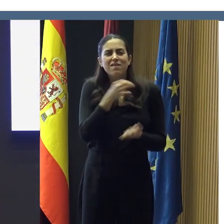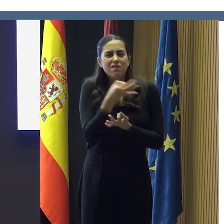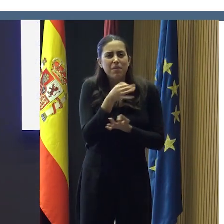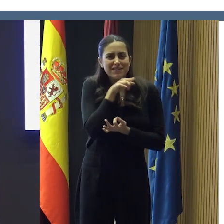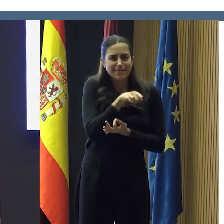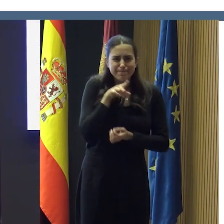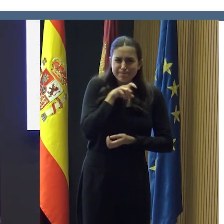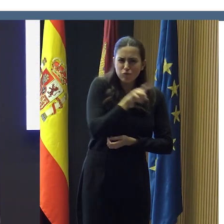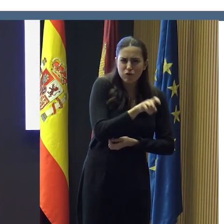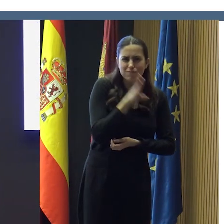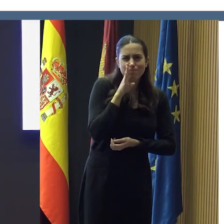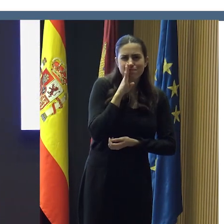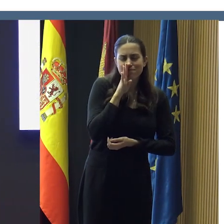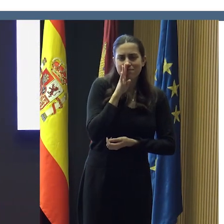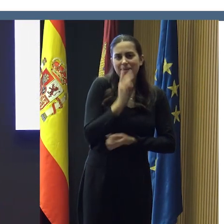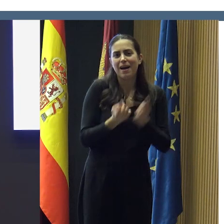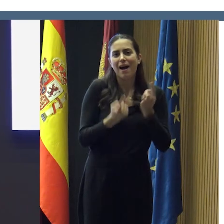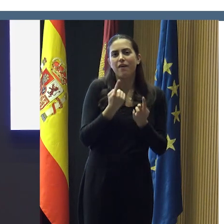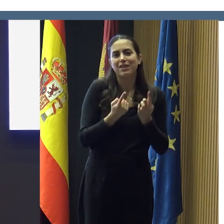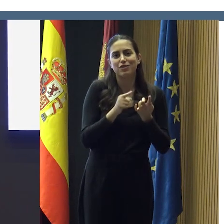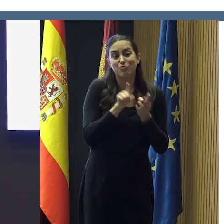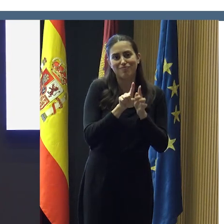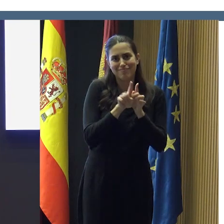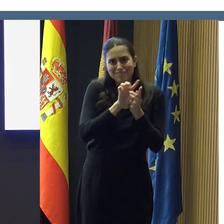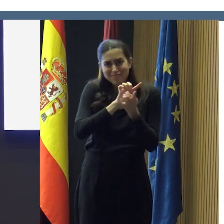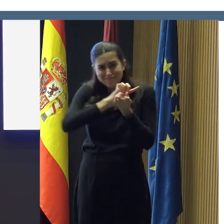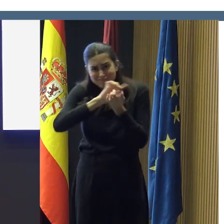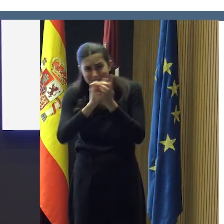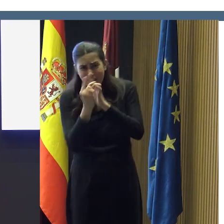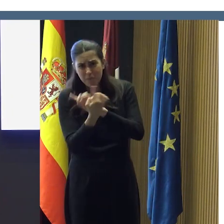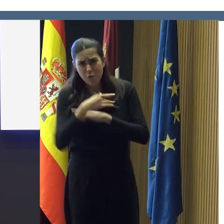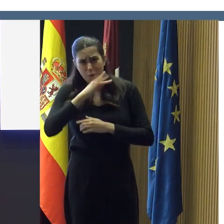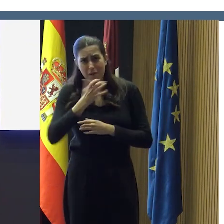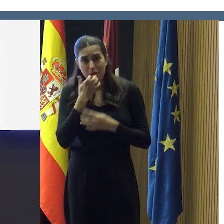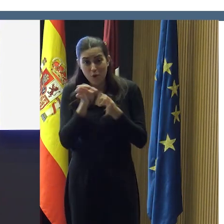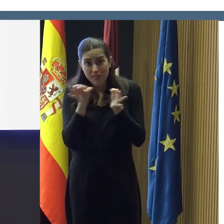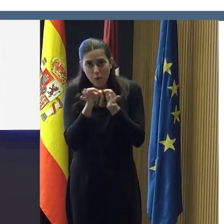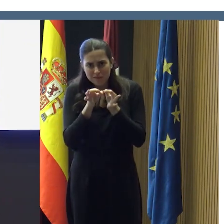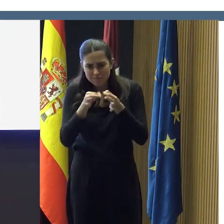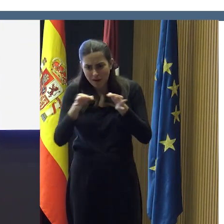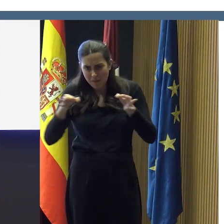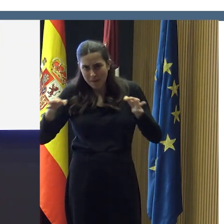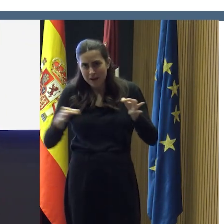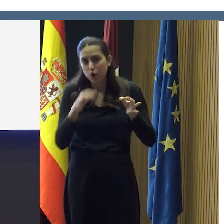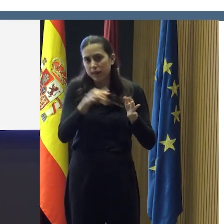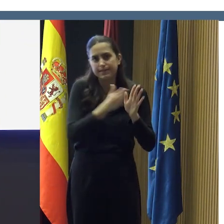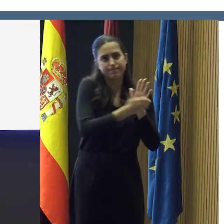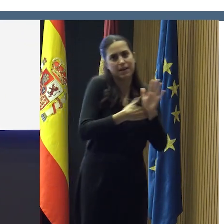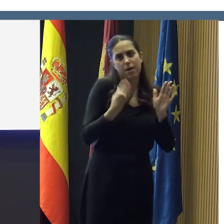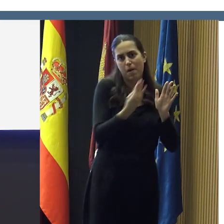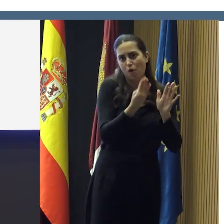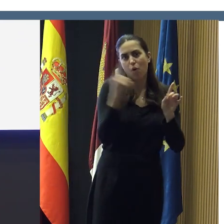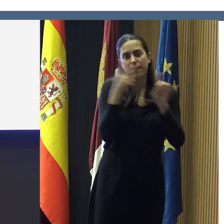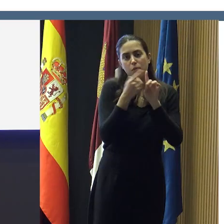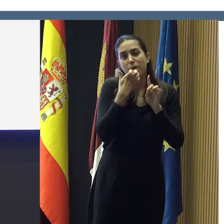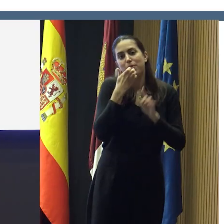fin y al cabo, pues tienen esas mutaciones que les han hecho dividirse. Entonces es mejor extirparlos para prevenir que